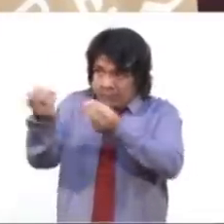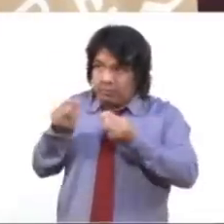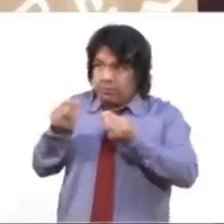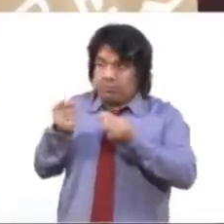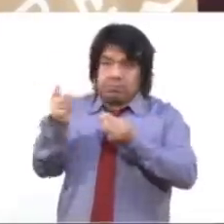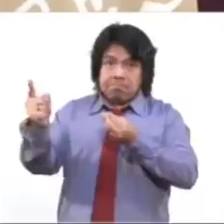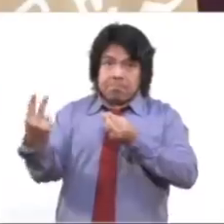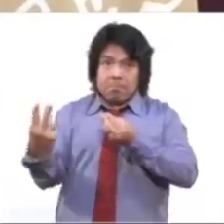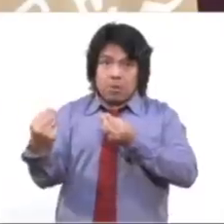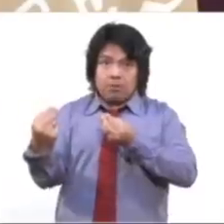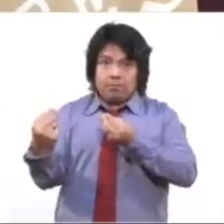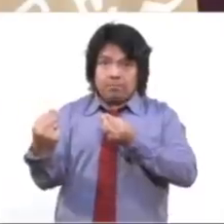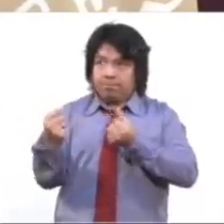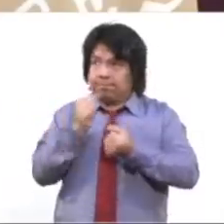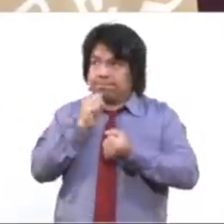Morelos.